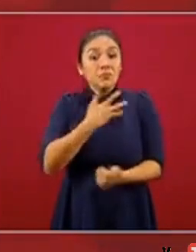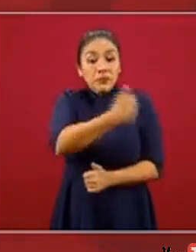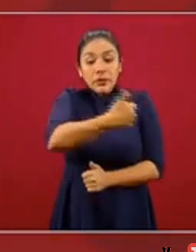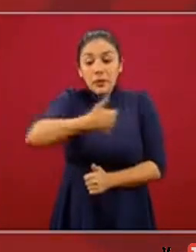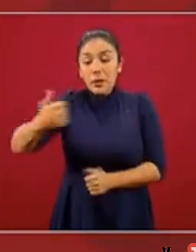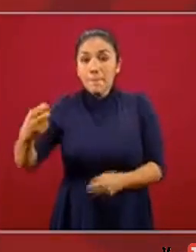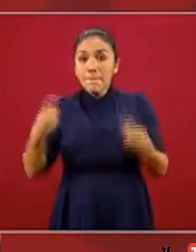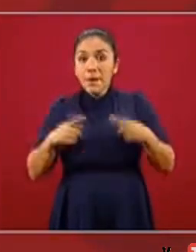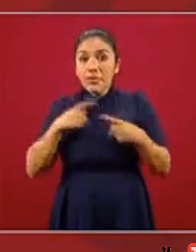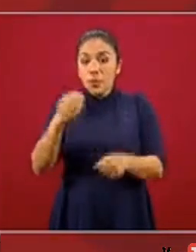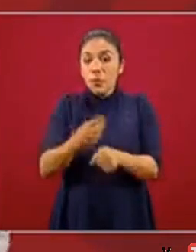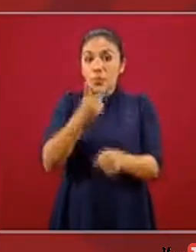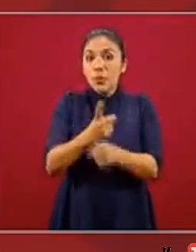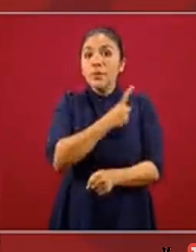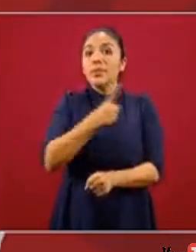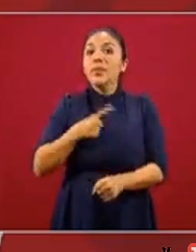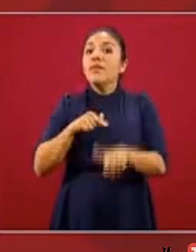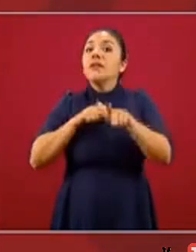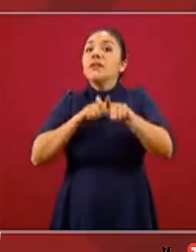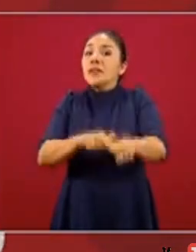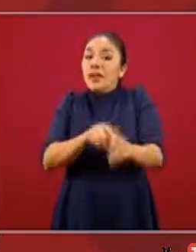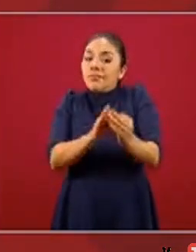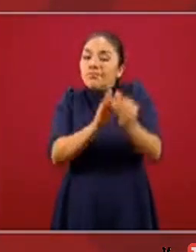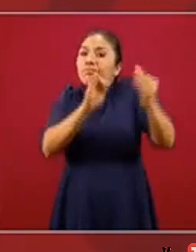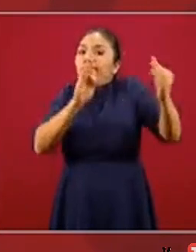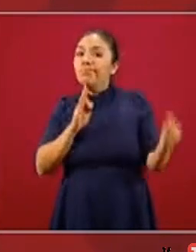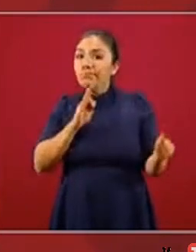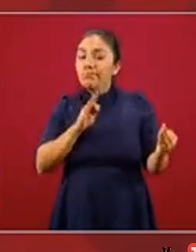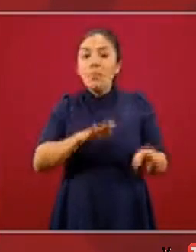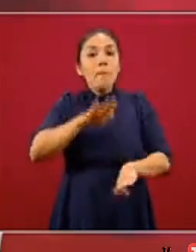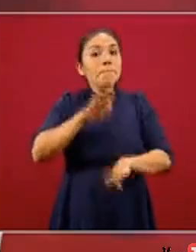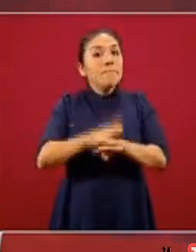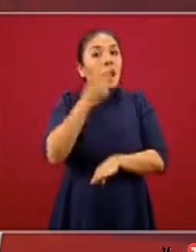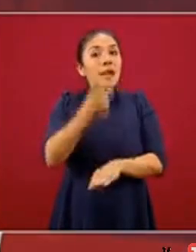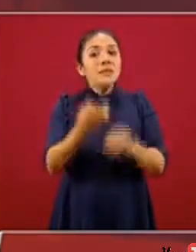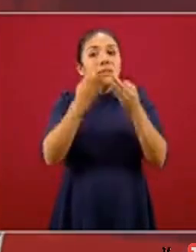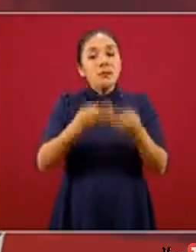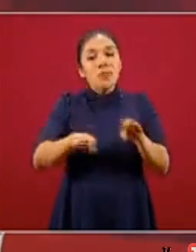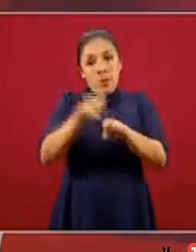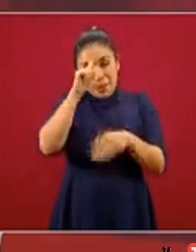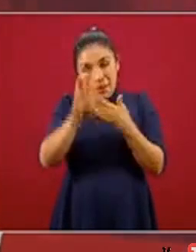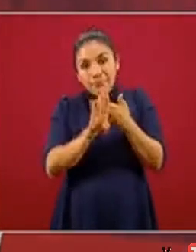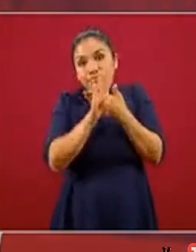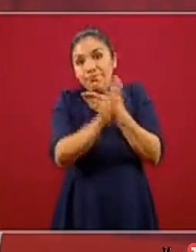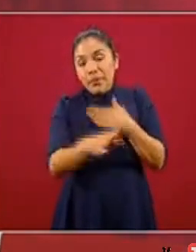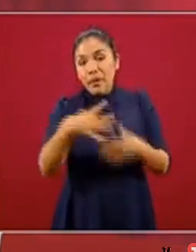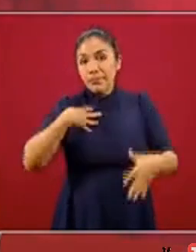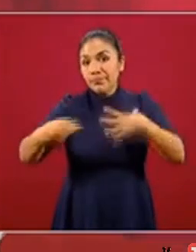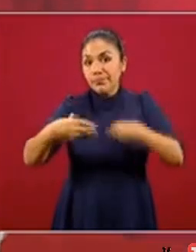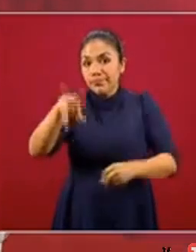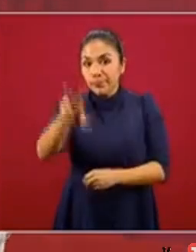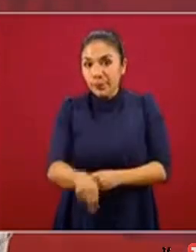persona de seguir manteniendo el mecanismo principal de prevención, que es la sana distancia.